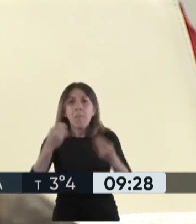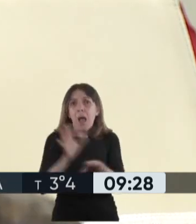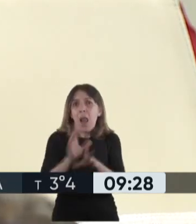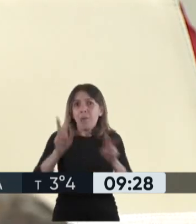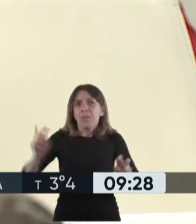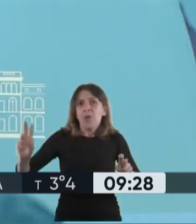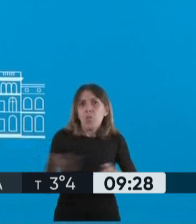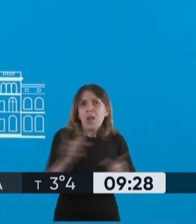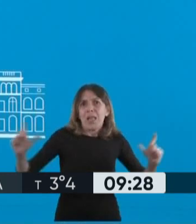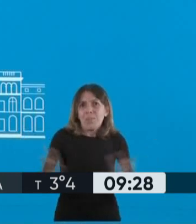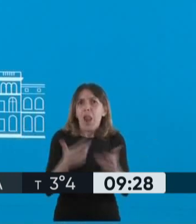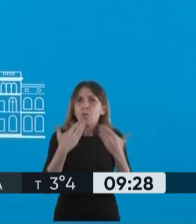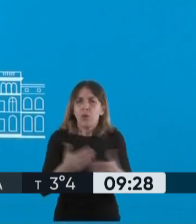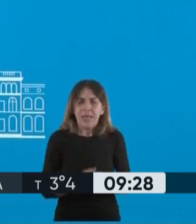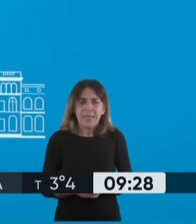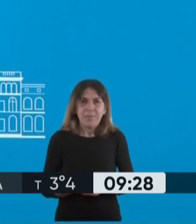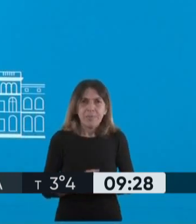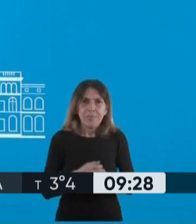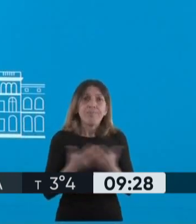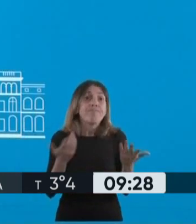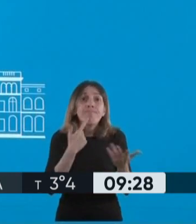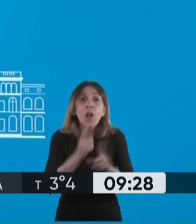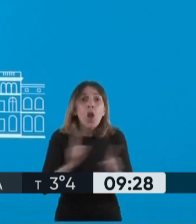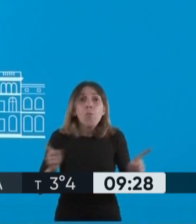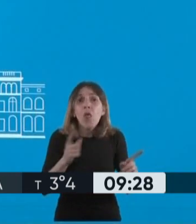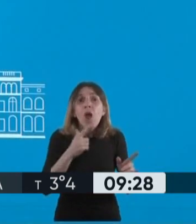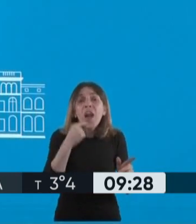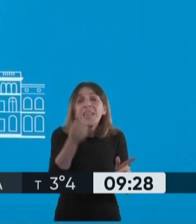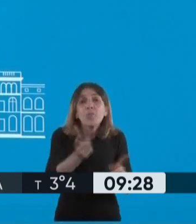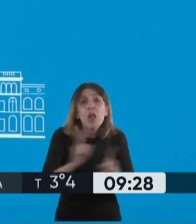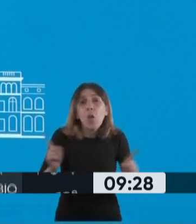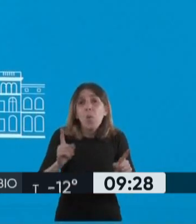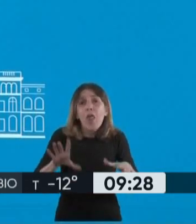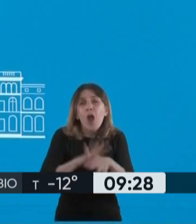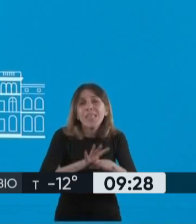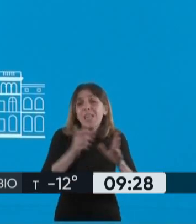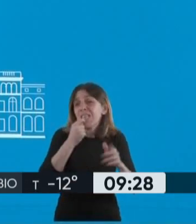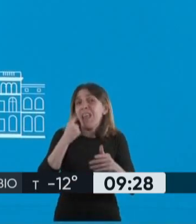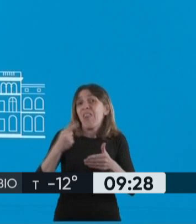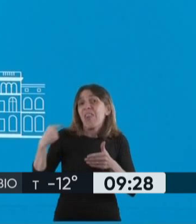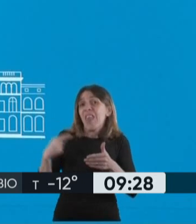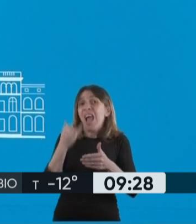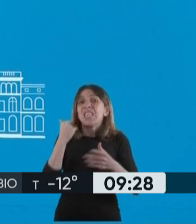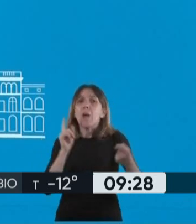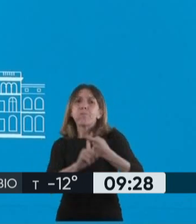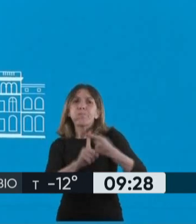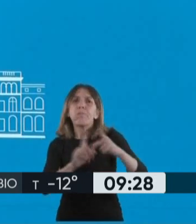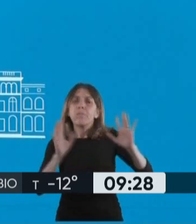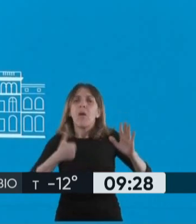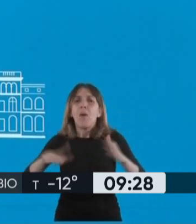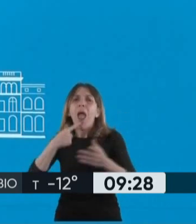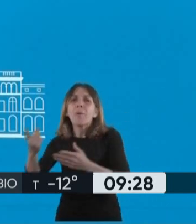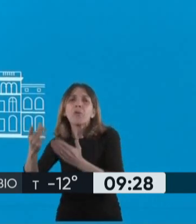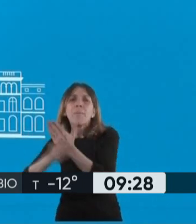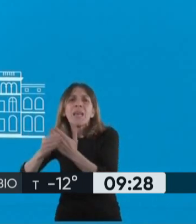esta situación que está pasando. Gracias. No puedo responderle fehacientemente si hubo alguna comunicación en los últimos días, así que voy a consultar con el ministro Fernández y le